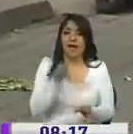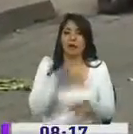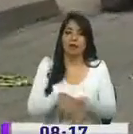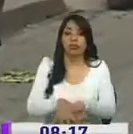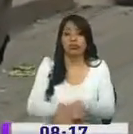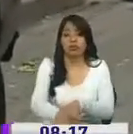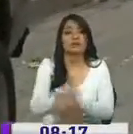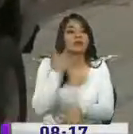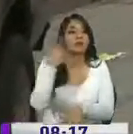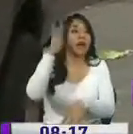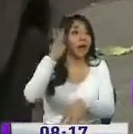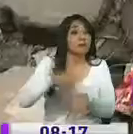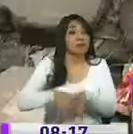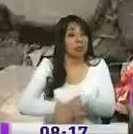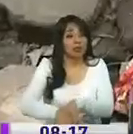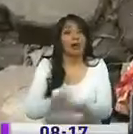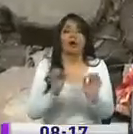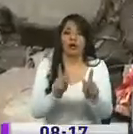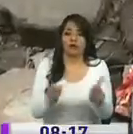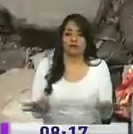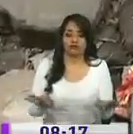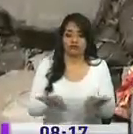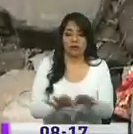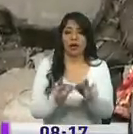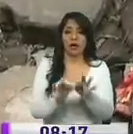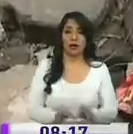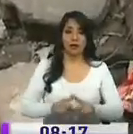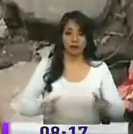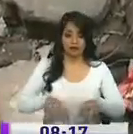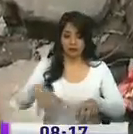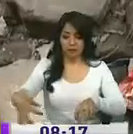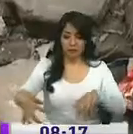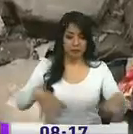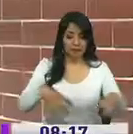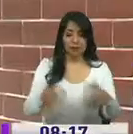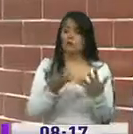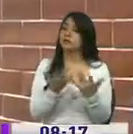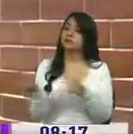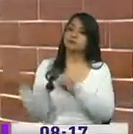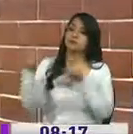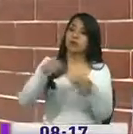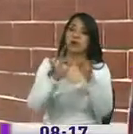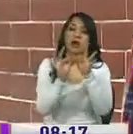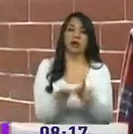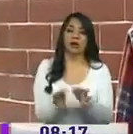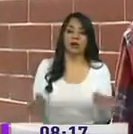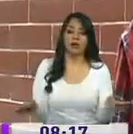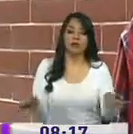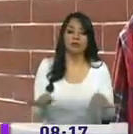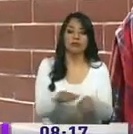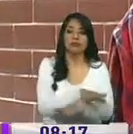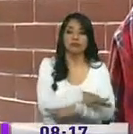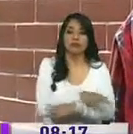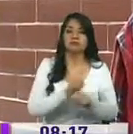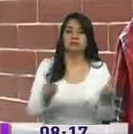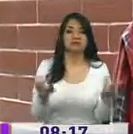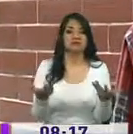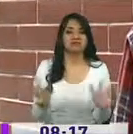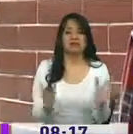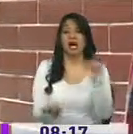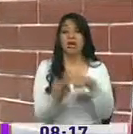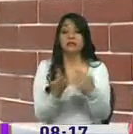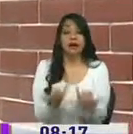de muchos tiempos están siendo del agua y lo dejaron así para que otro grupo de trabajadores que termines pueden al adoquín pero no